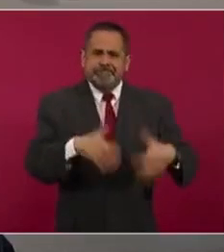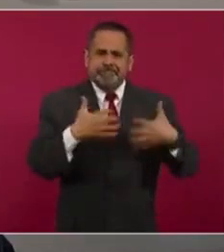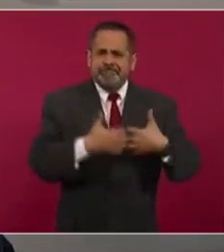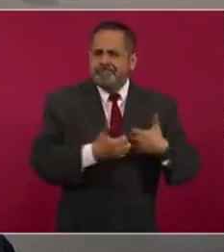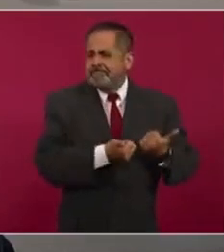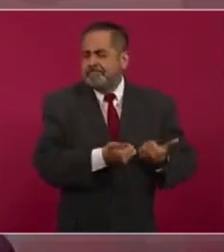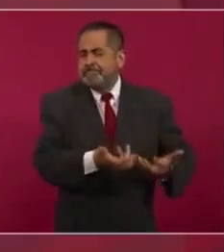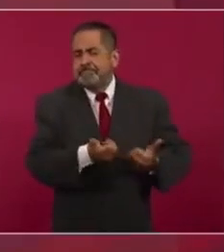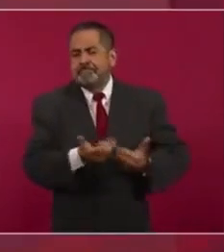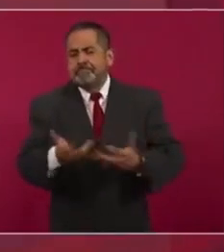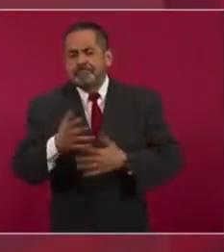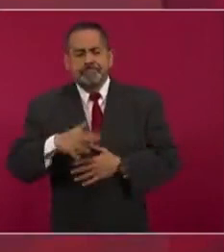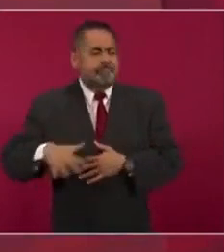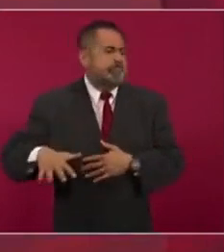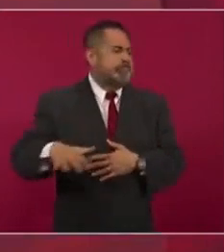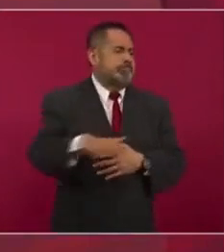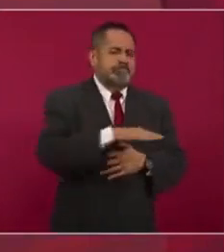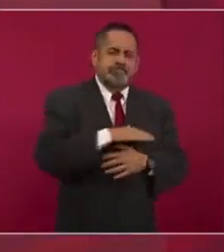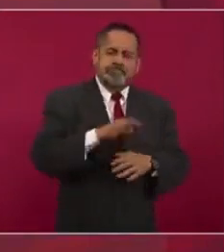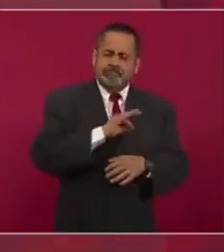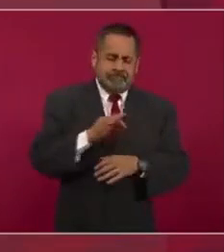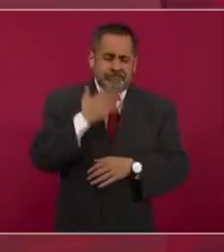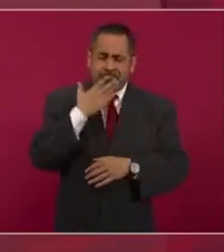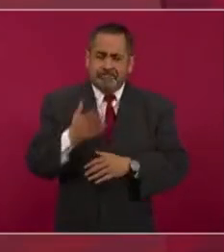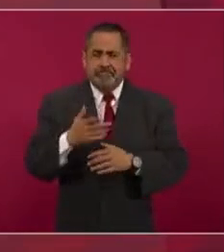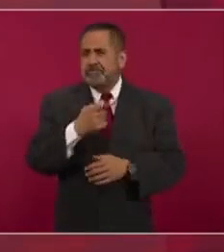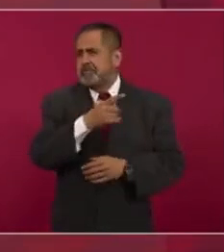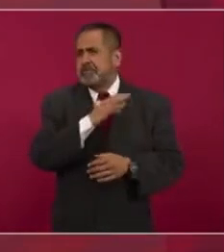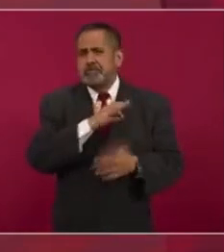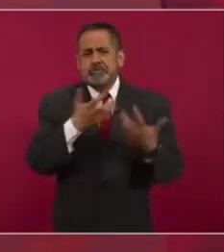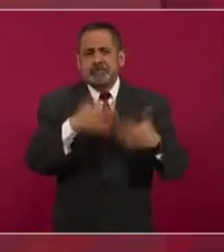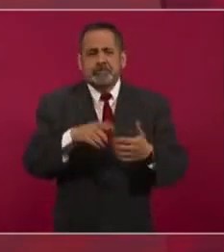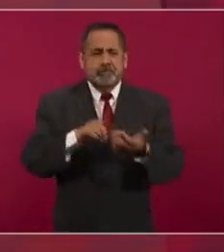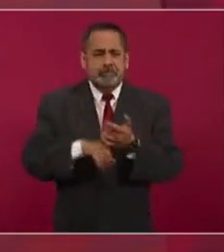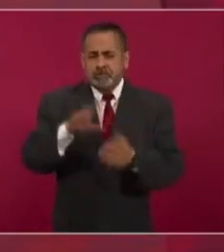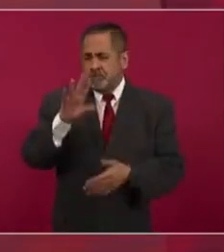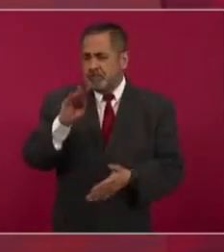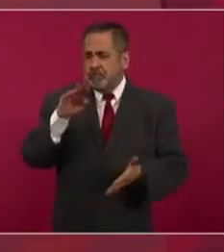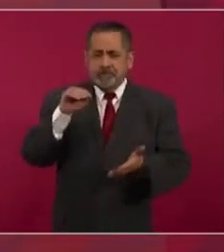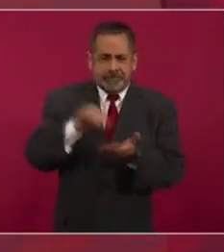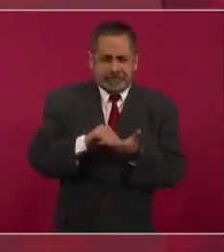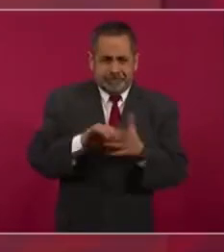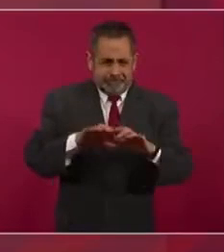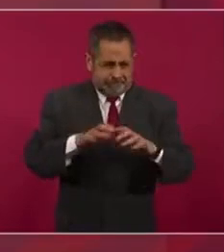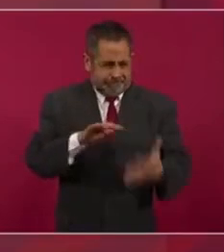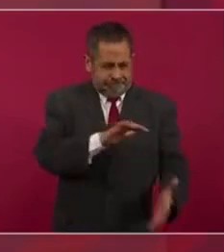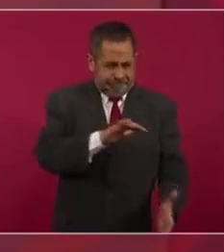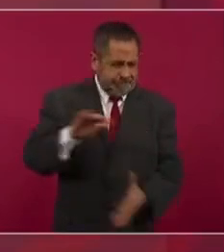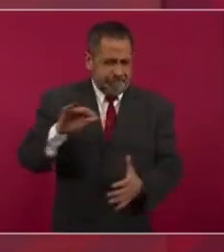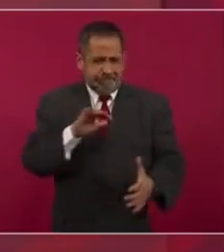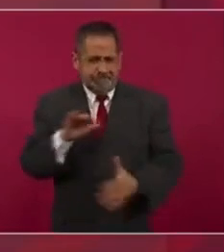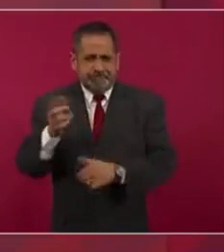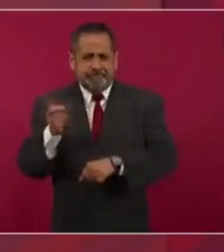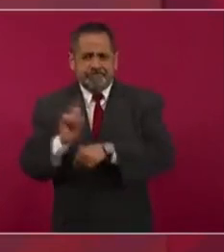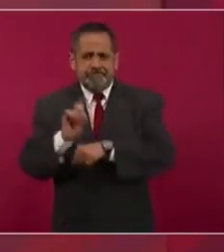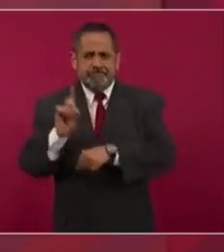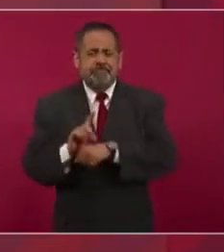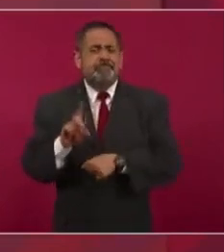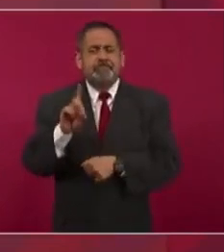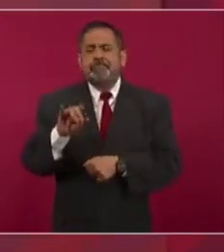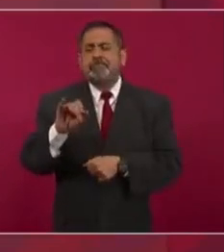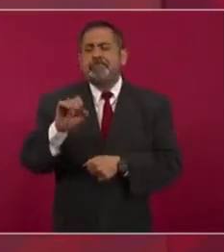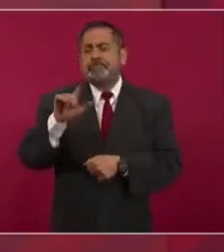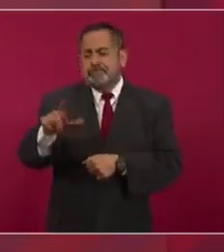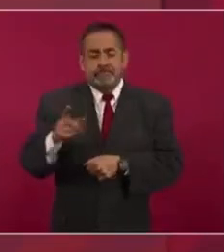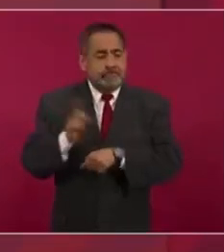que produce esa refinería como 90 mil barriles diarios de diésel, además de lo que produce de